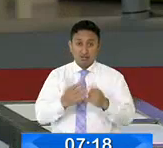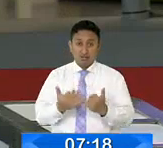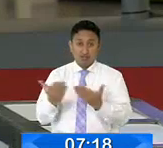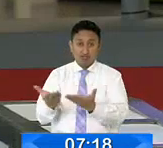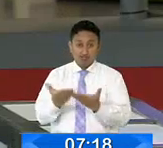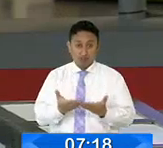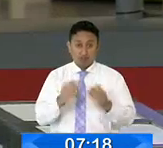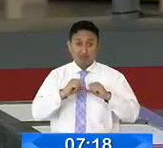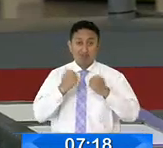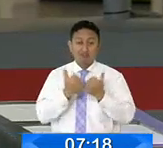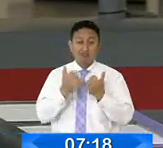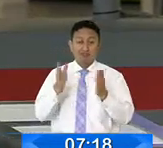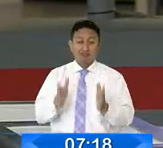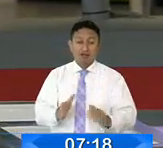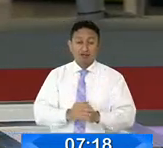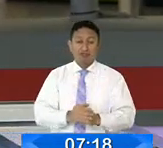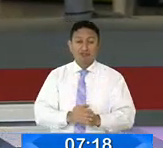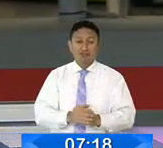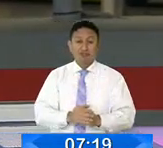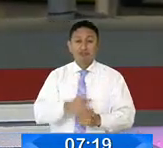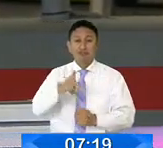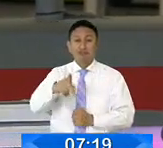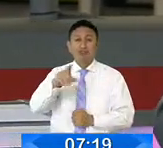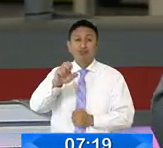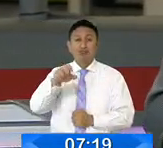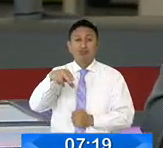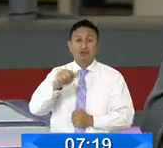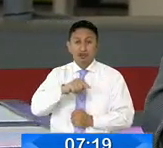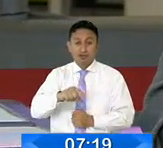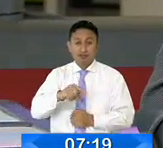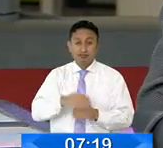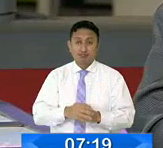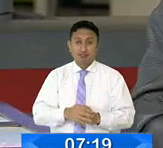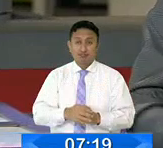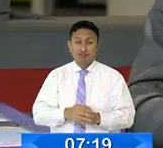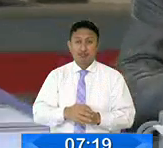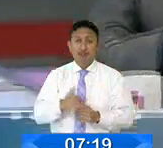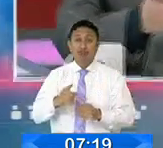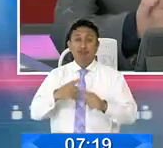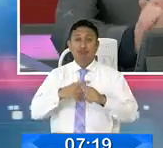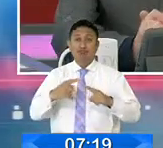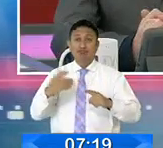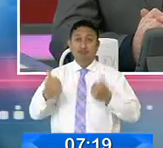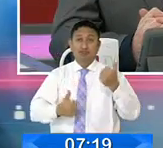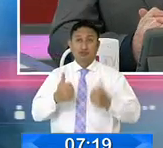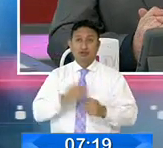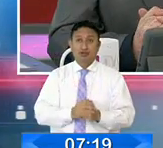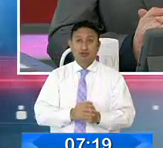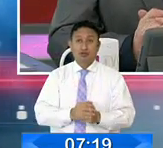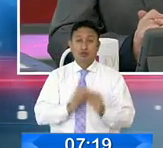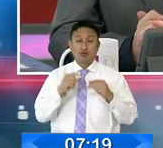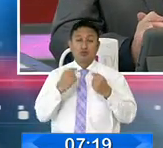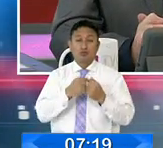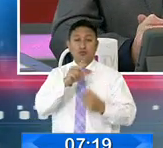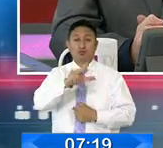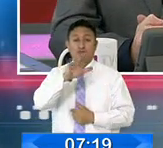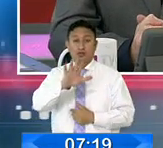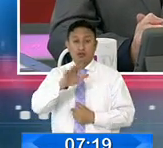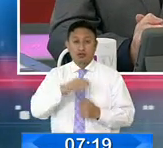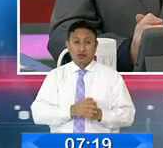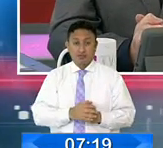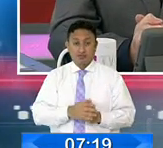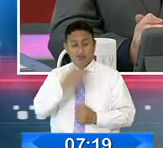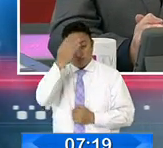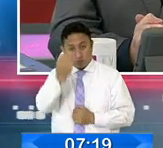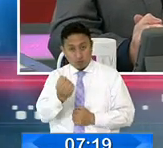bienvenida a la asambleísta Jimena Peña. Ella es precandidata a la presidencia de la República por Alianza País. Asambleísta,